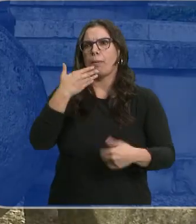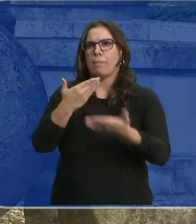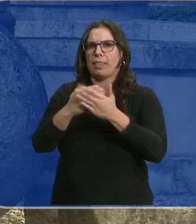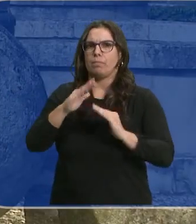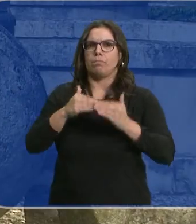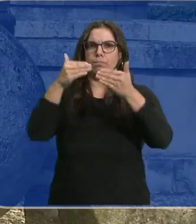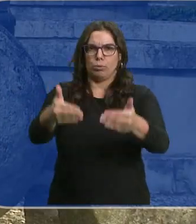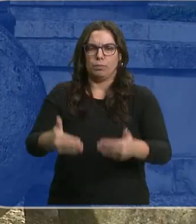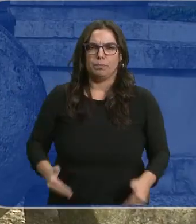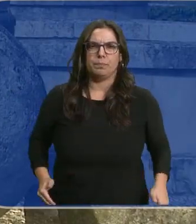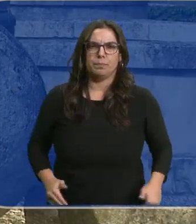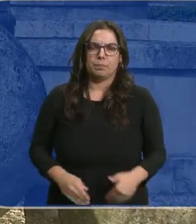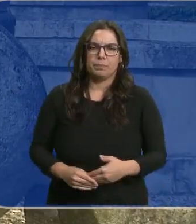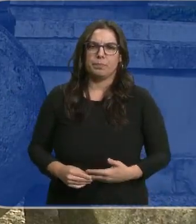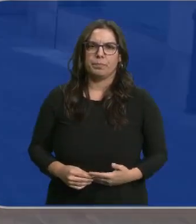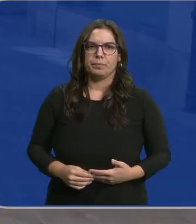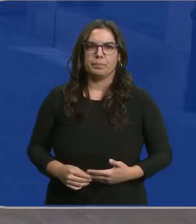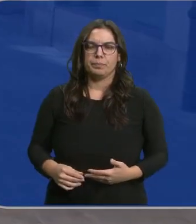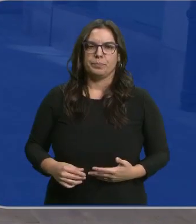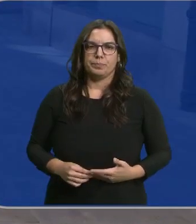esa prórroga.